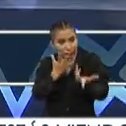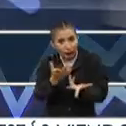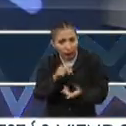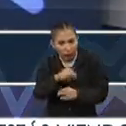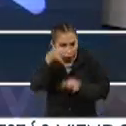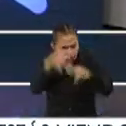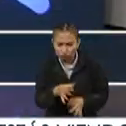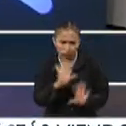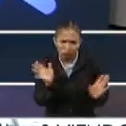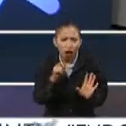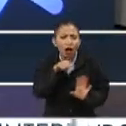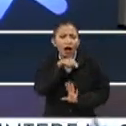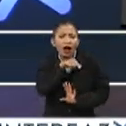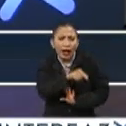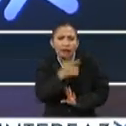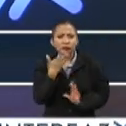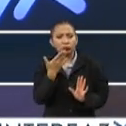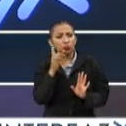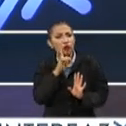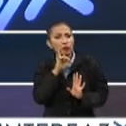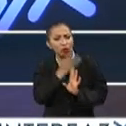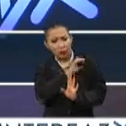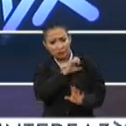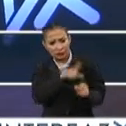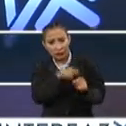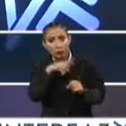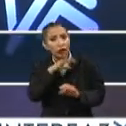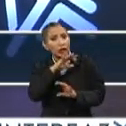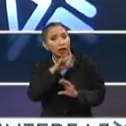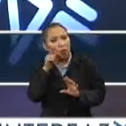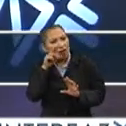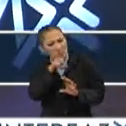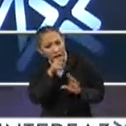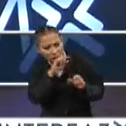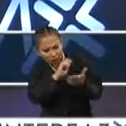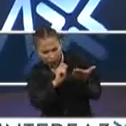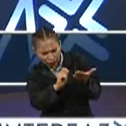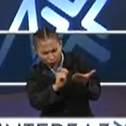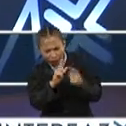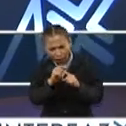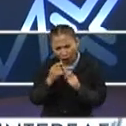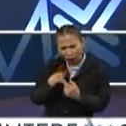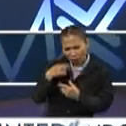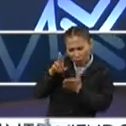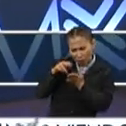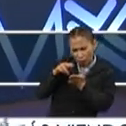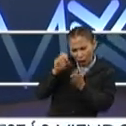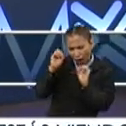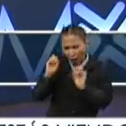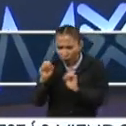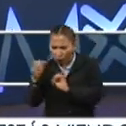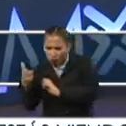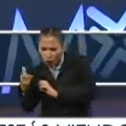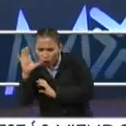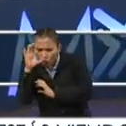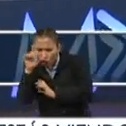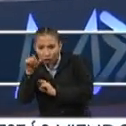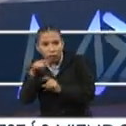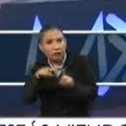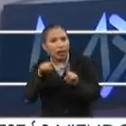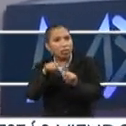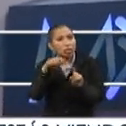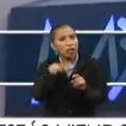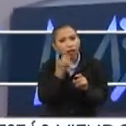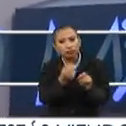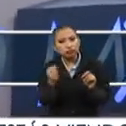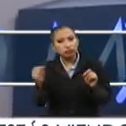lo fue. Es una figura muy, muy particular porque nunca termina de descollar en nada. Sin embargo, tiene talento para muchas áreas de la cultura y las explora,